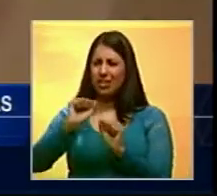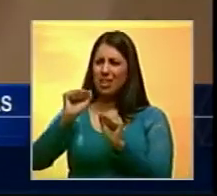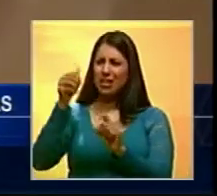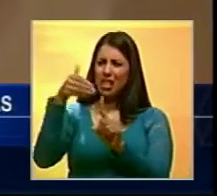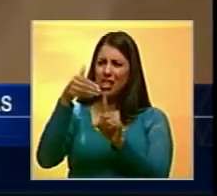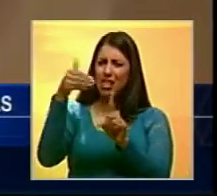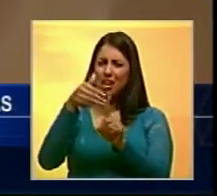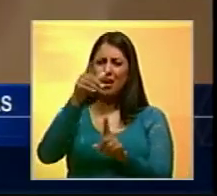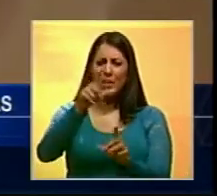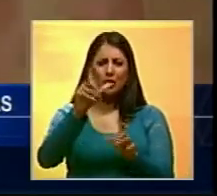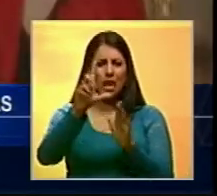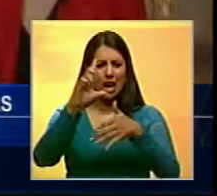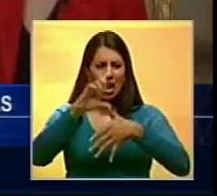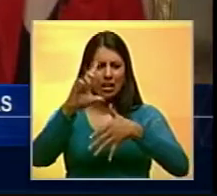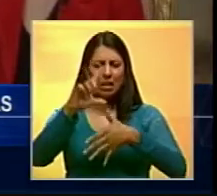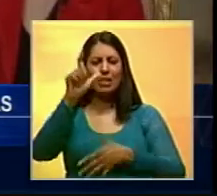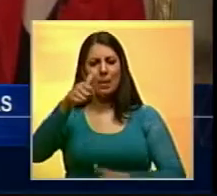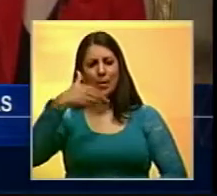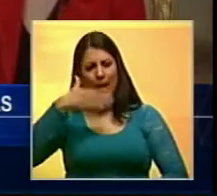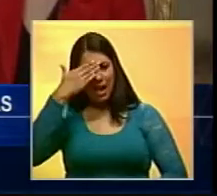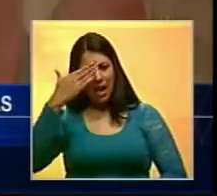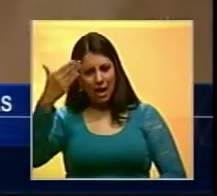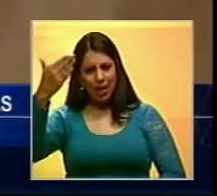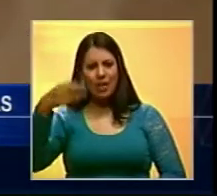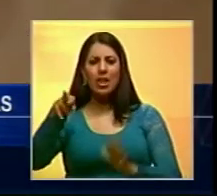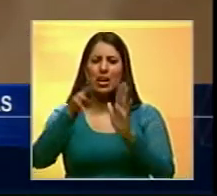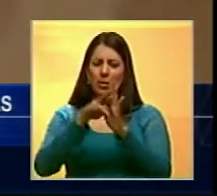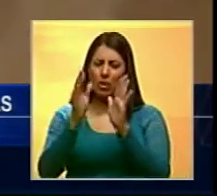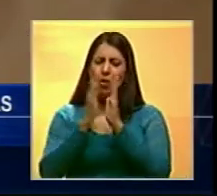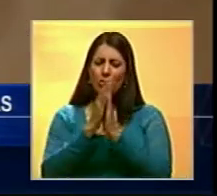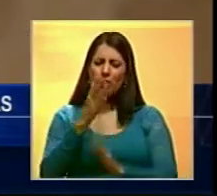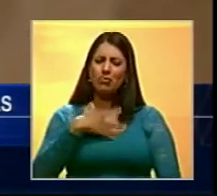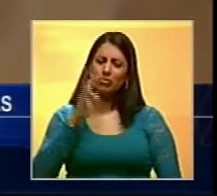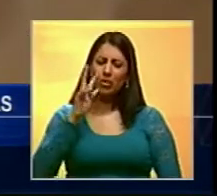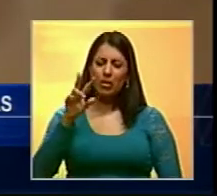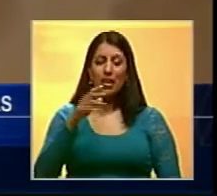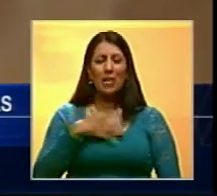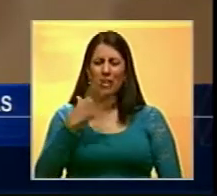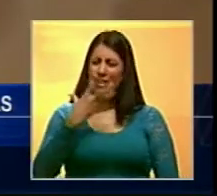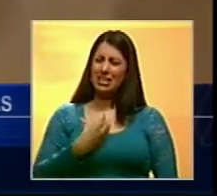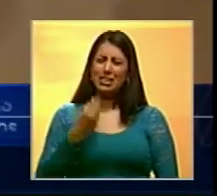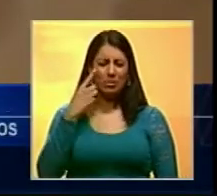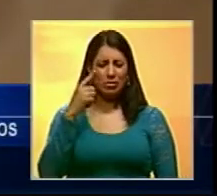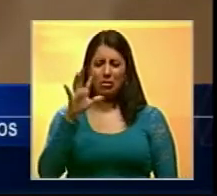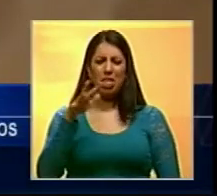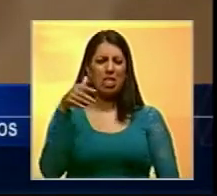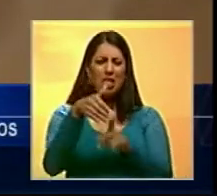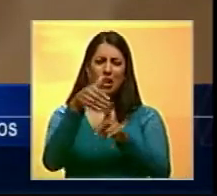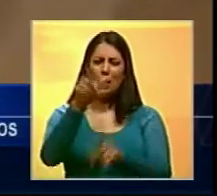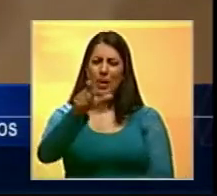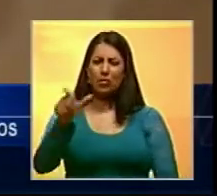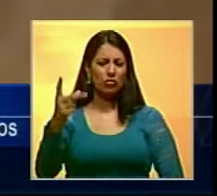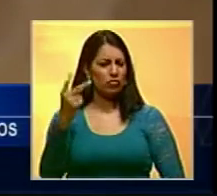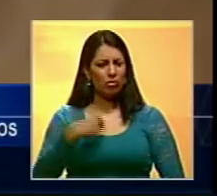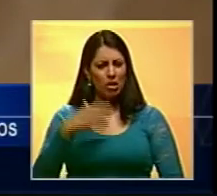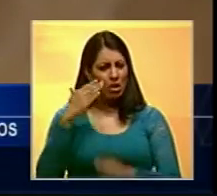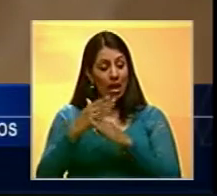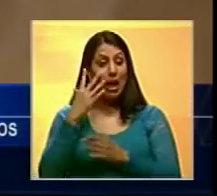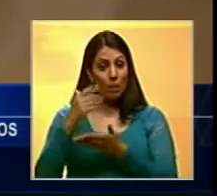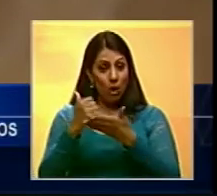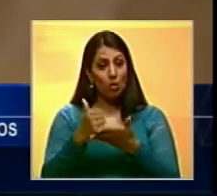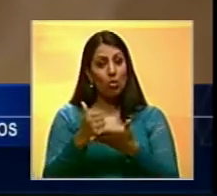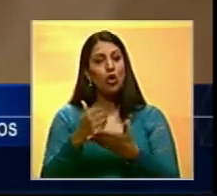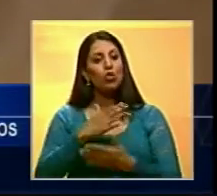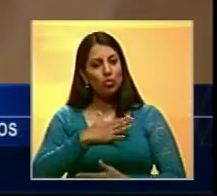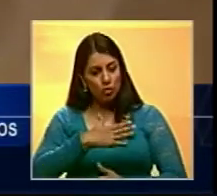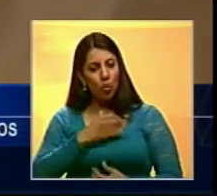agresiones hacia latinos y musulmanes. Reiteró que busca unir a la nación. Y yo digo que esta situación pare. Si eso ayuda,